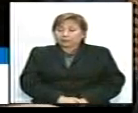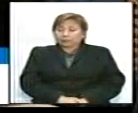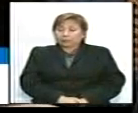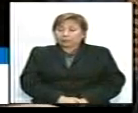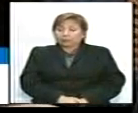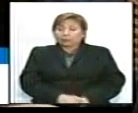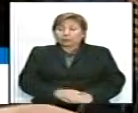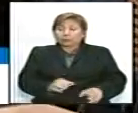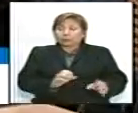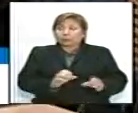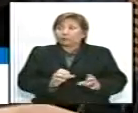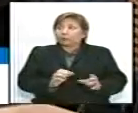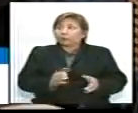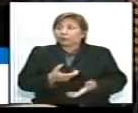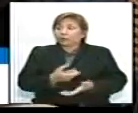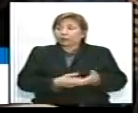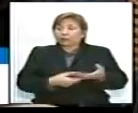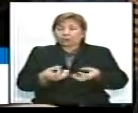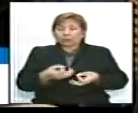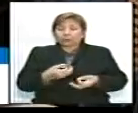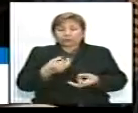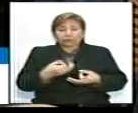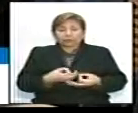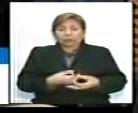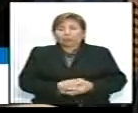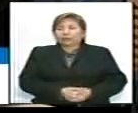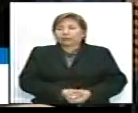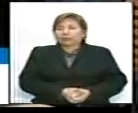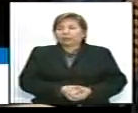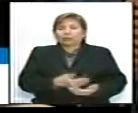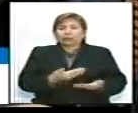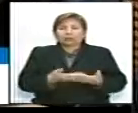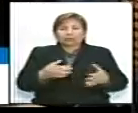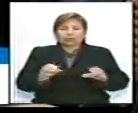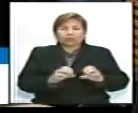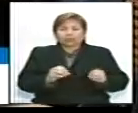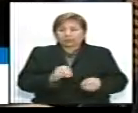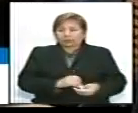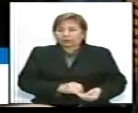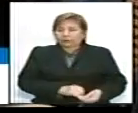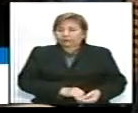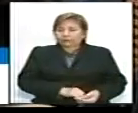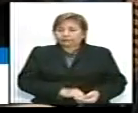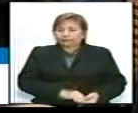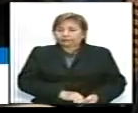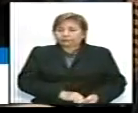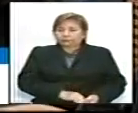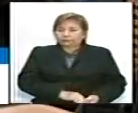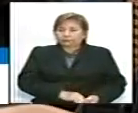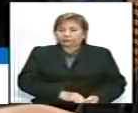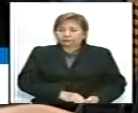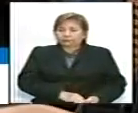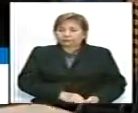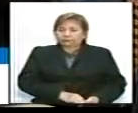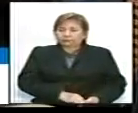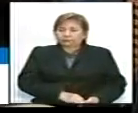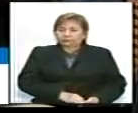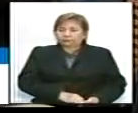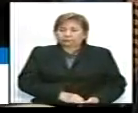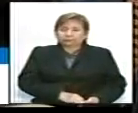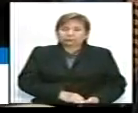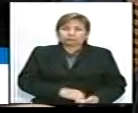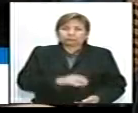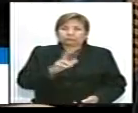de aspectos que tienen costos, de aspectos reales, sino ya de gestión, ¿no? Porque, a ver, que el